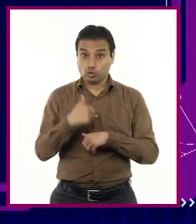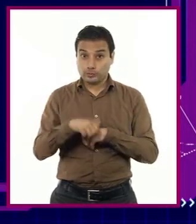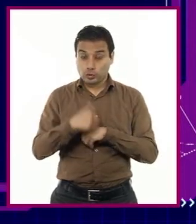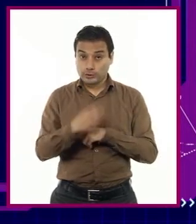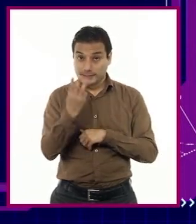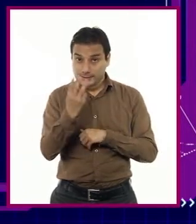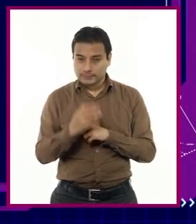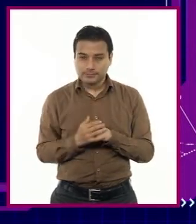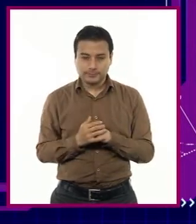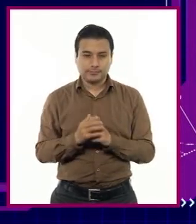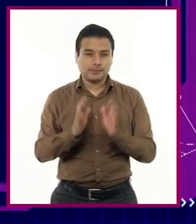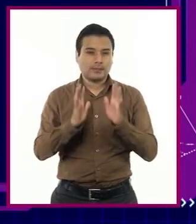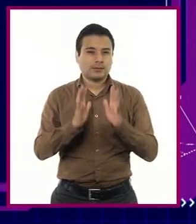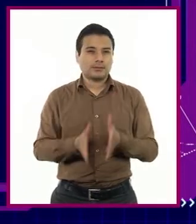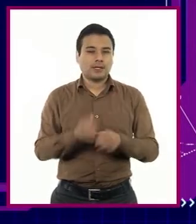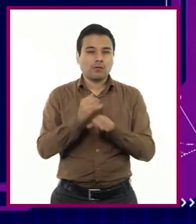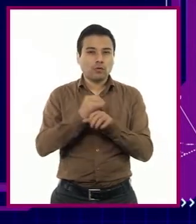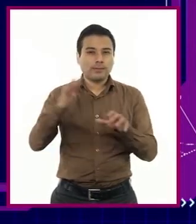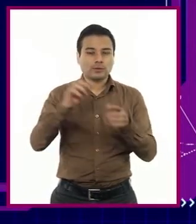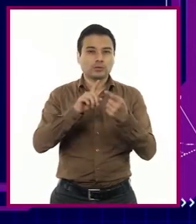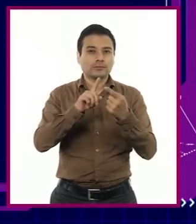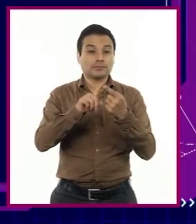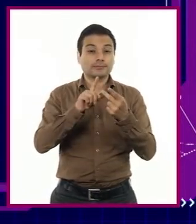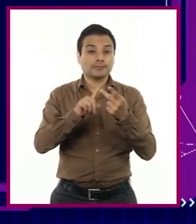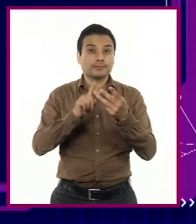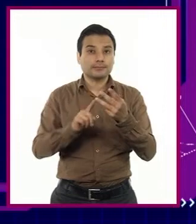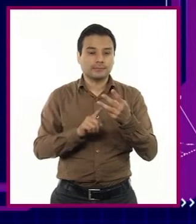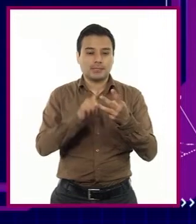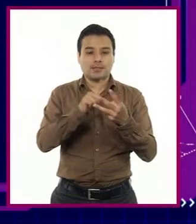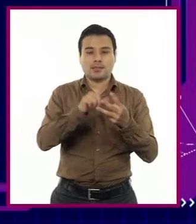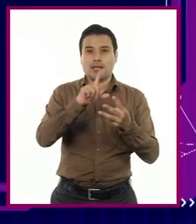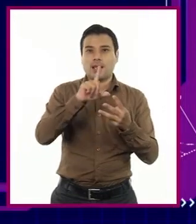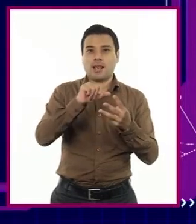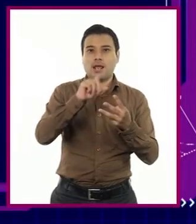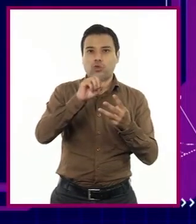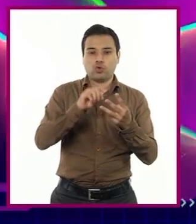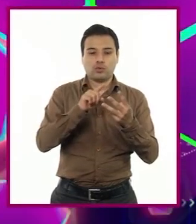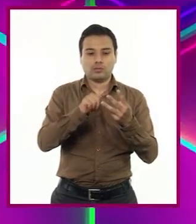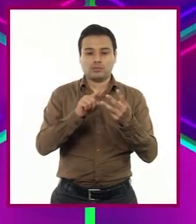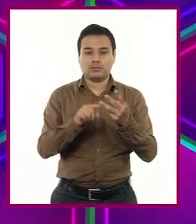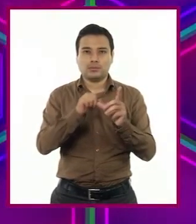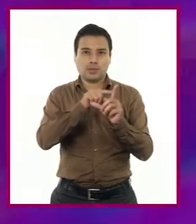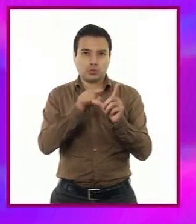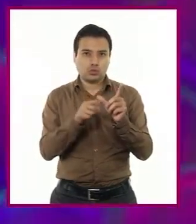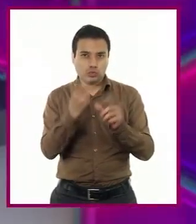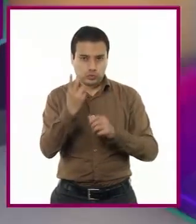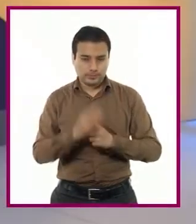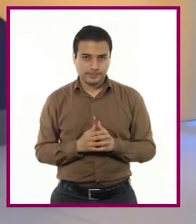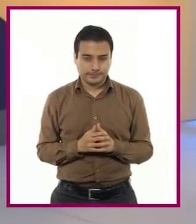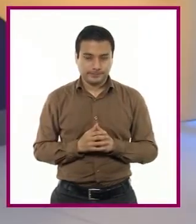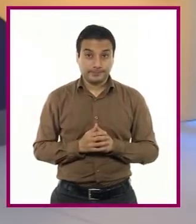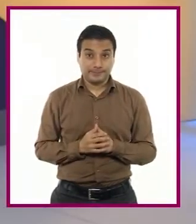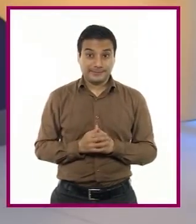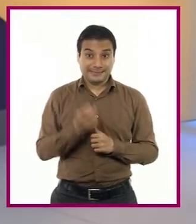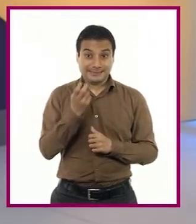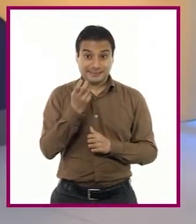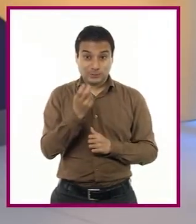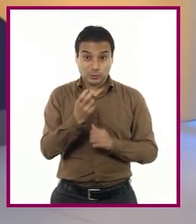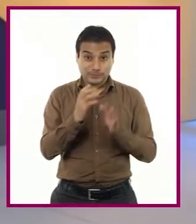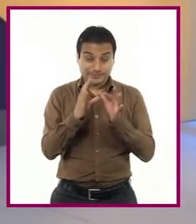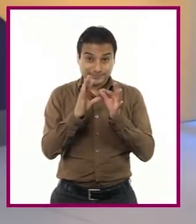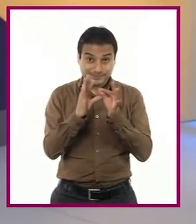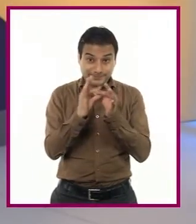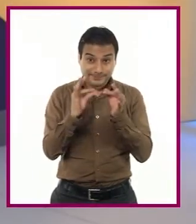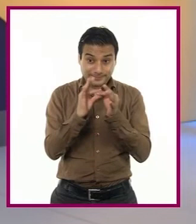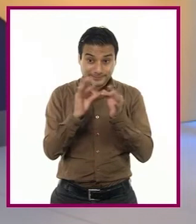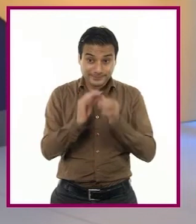de 3 datos, que son la medida de un lado y dos ángulos. Con este análisis más detallado de